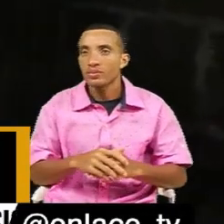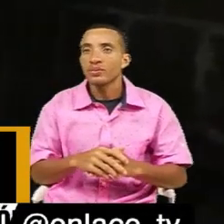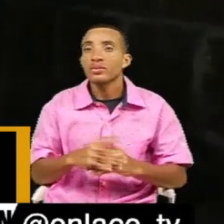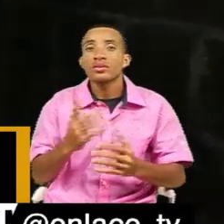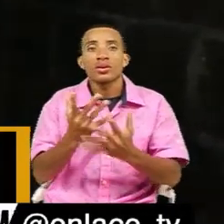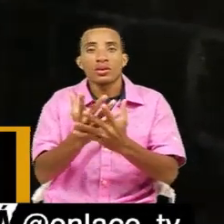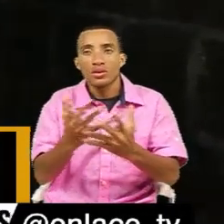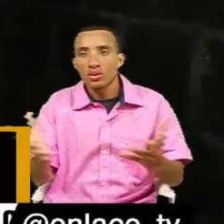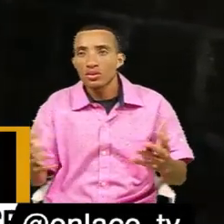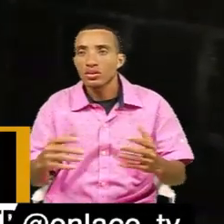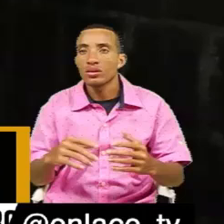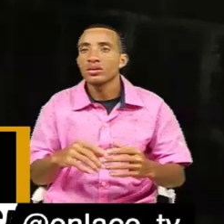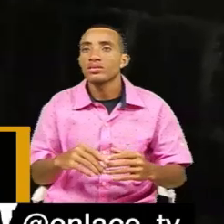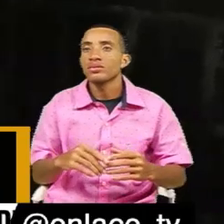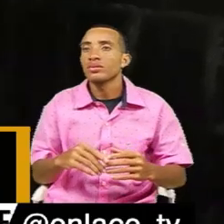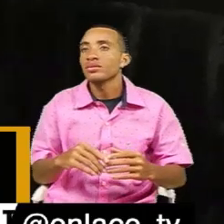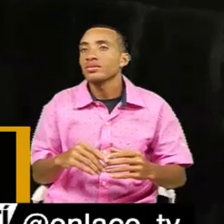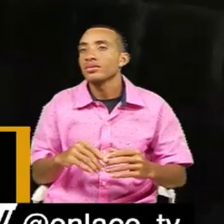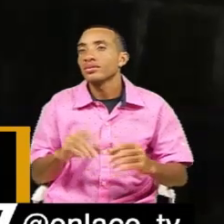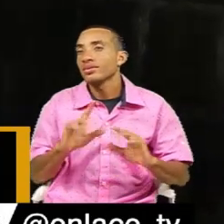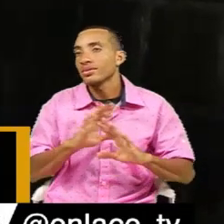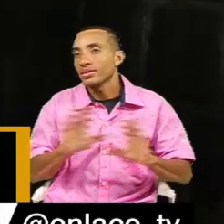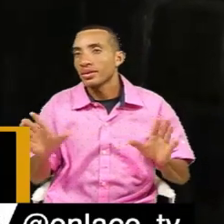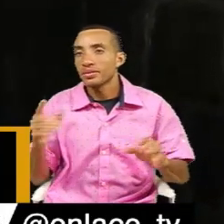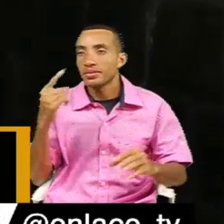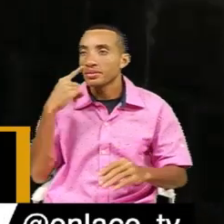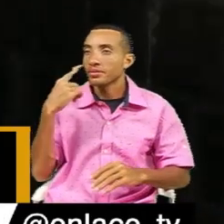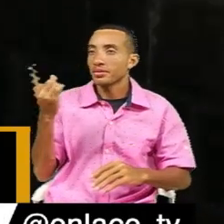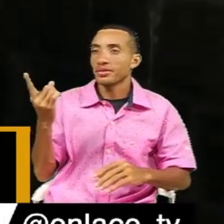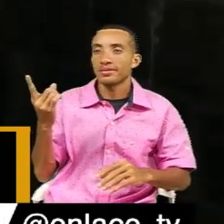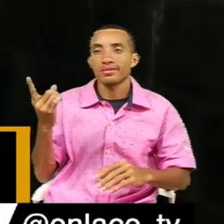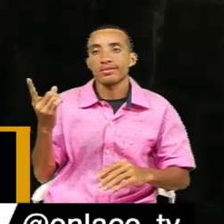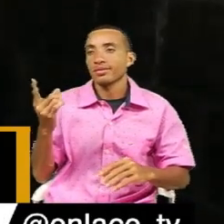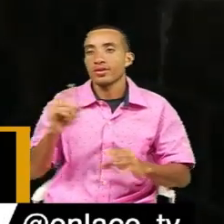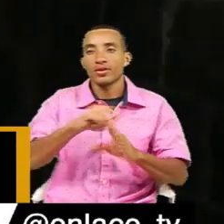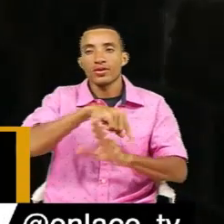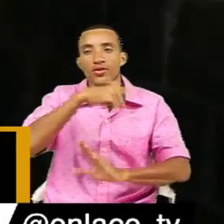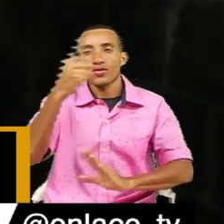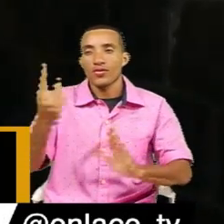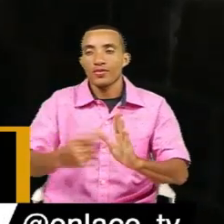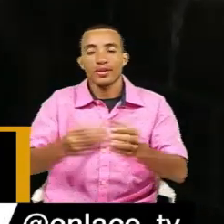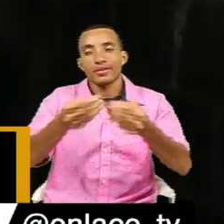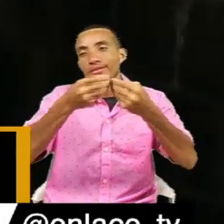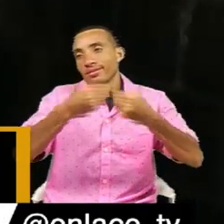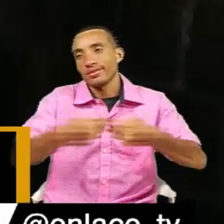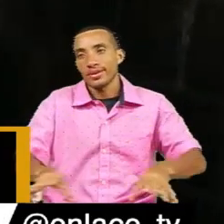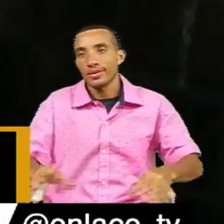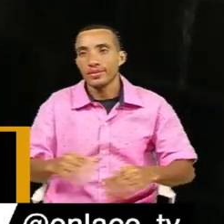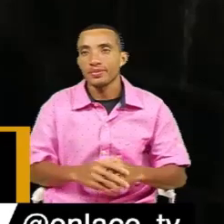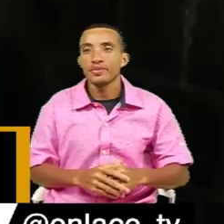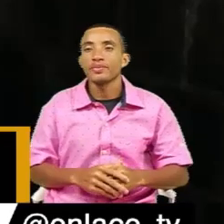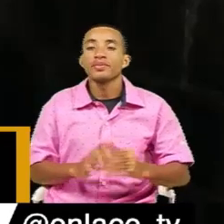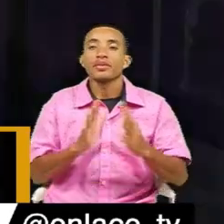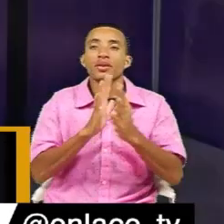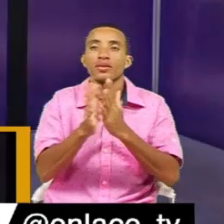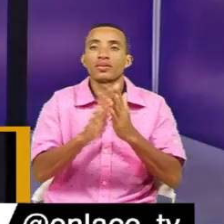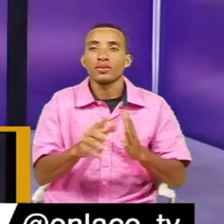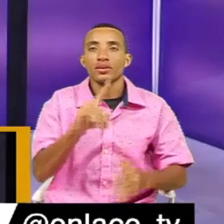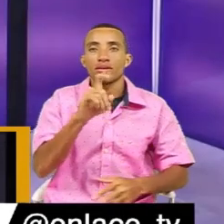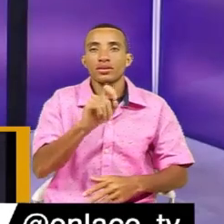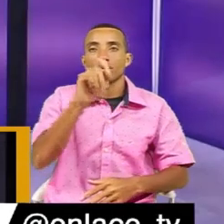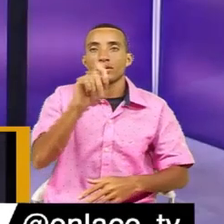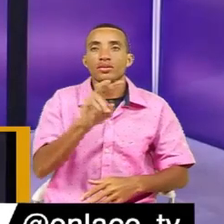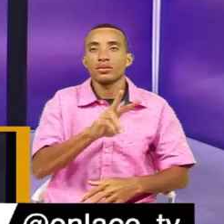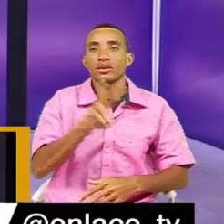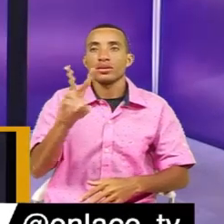algunos elementos como tal, pero porque lo vieron ustedes en pantalla, lo perdieron absolutamente todo. Janet, es la información, 6:22 de